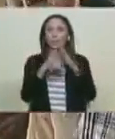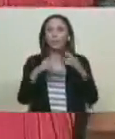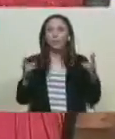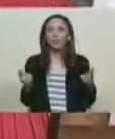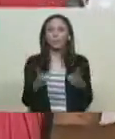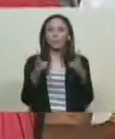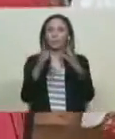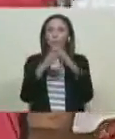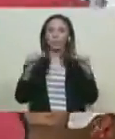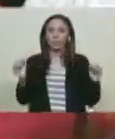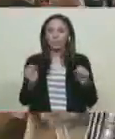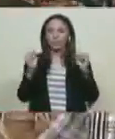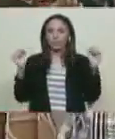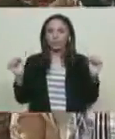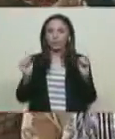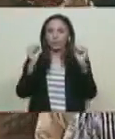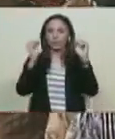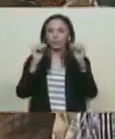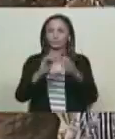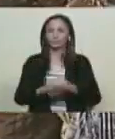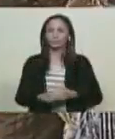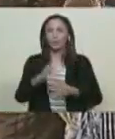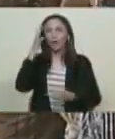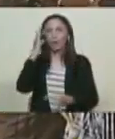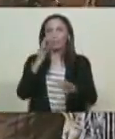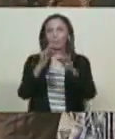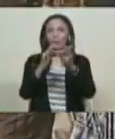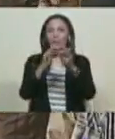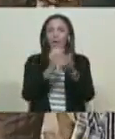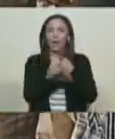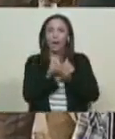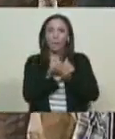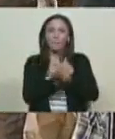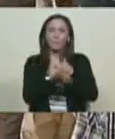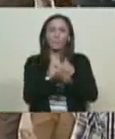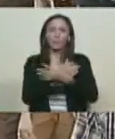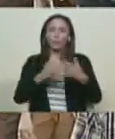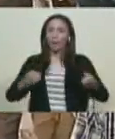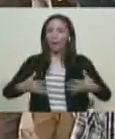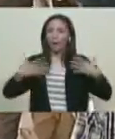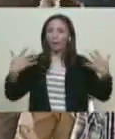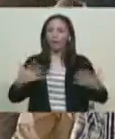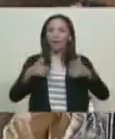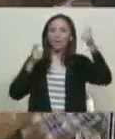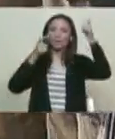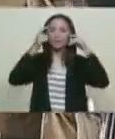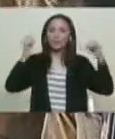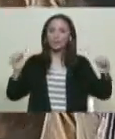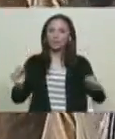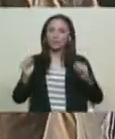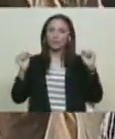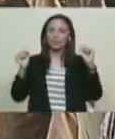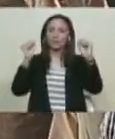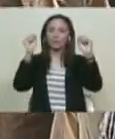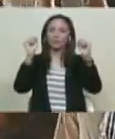año! Digamos con fe, con amor y con alegría. ¡Chávez vive!